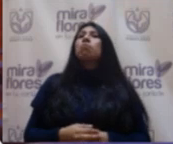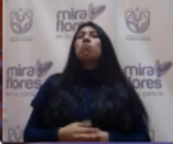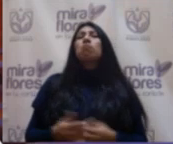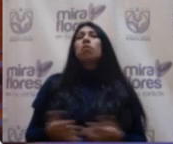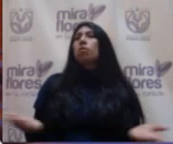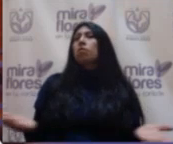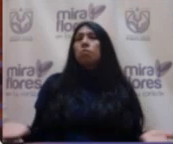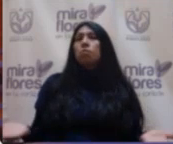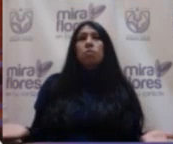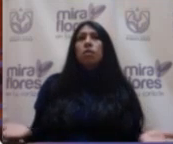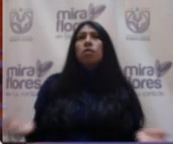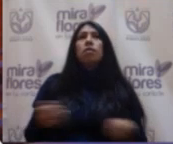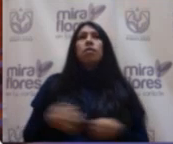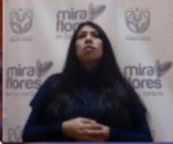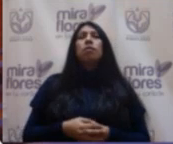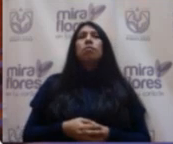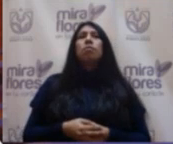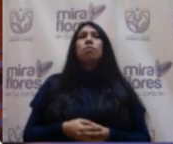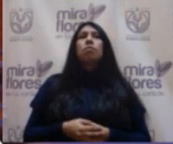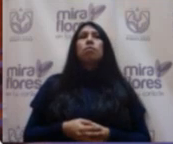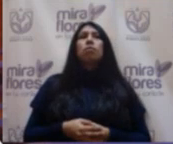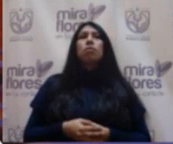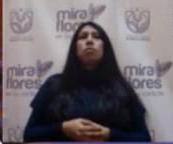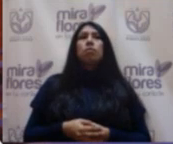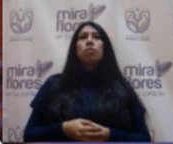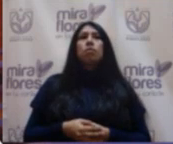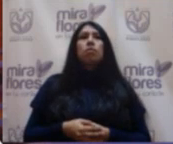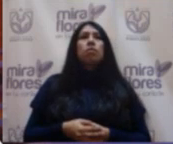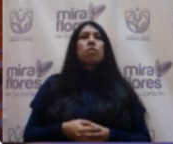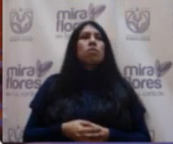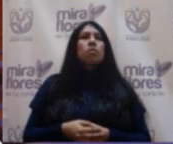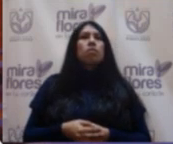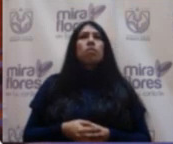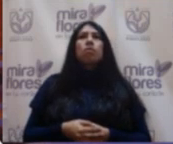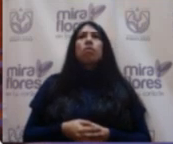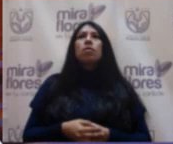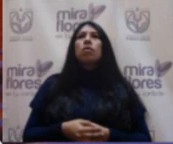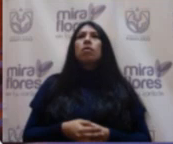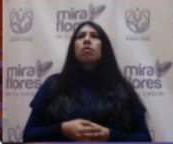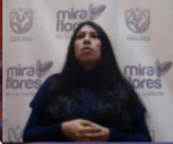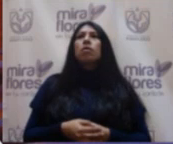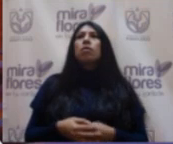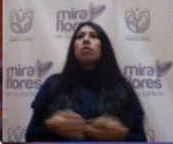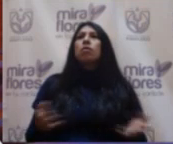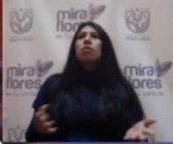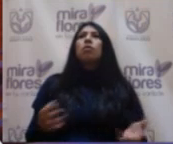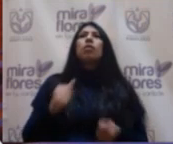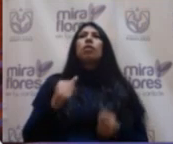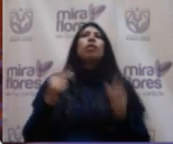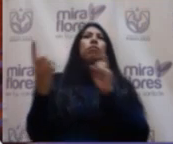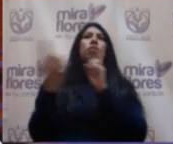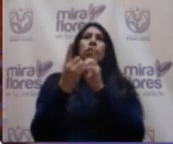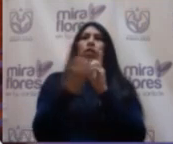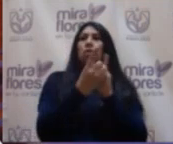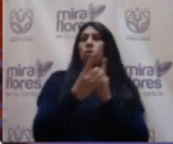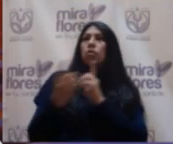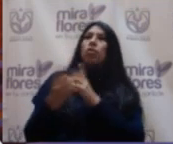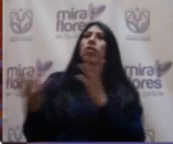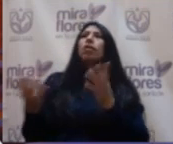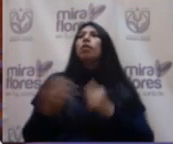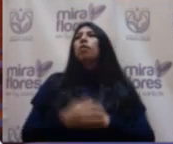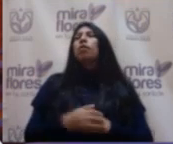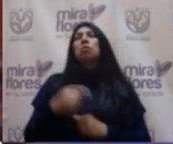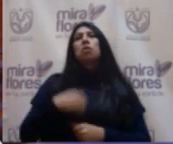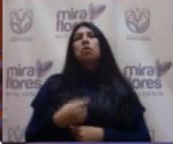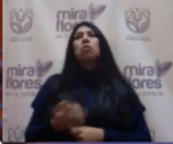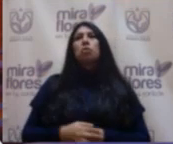Simplemente no era una reunión formal, simplemente improvisada, casual. Y